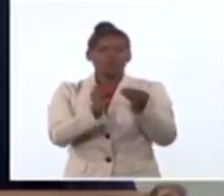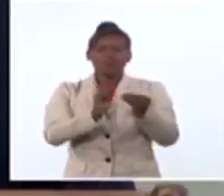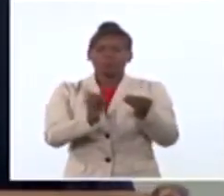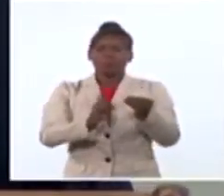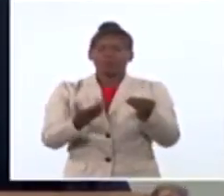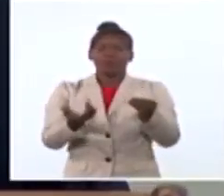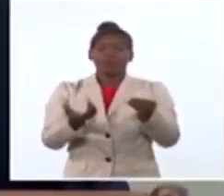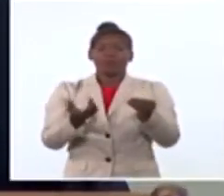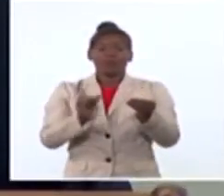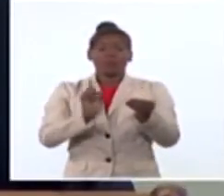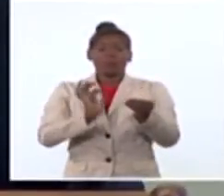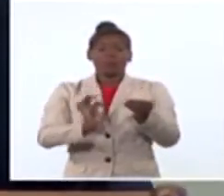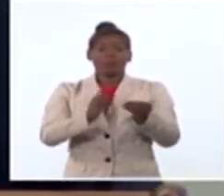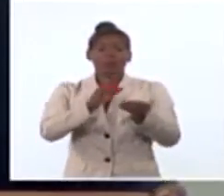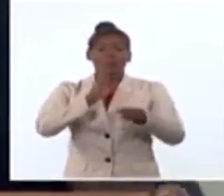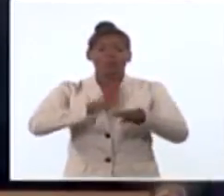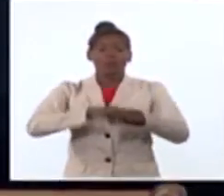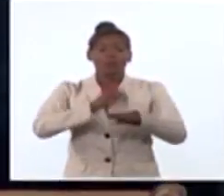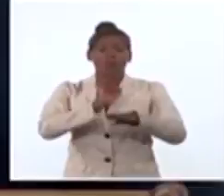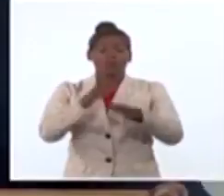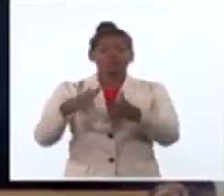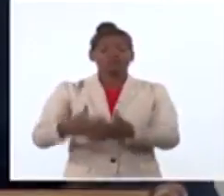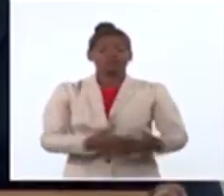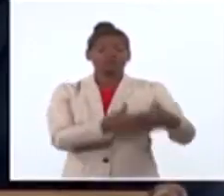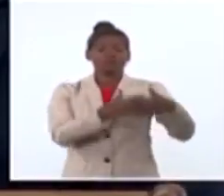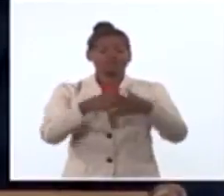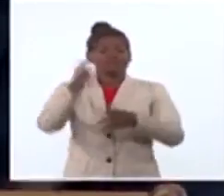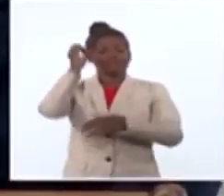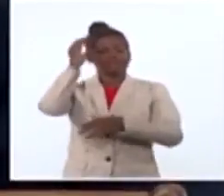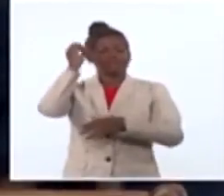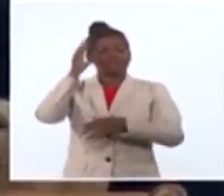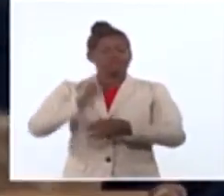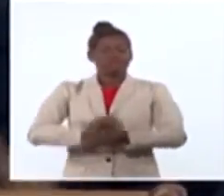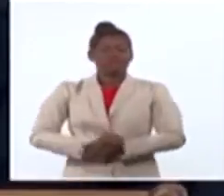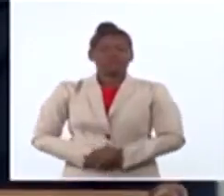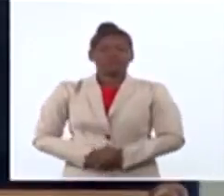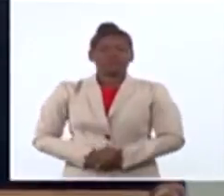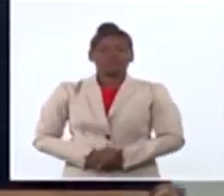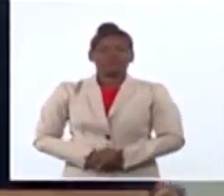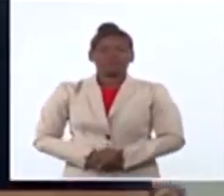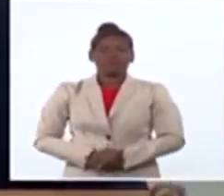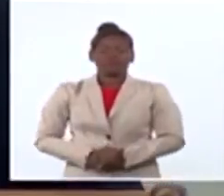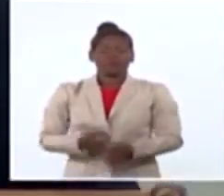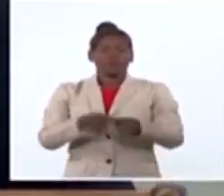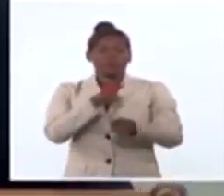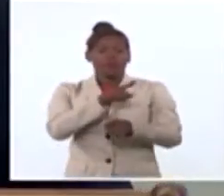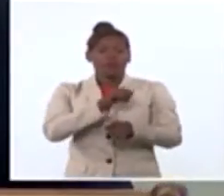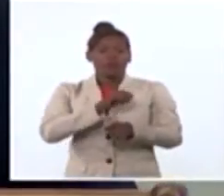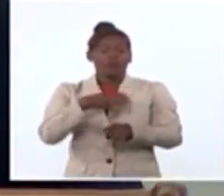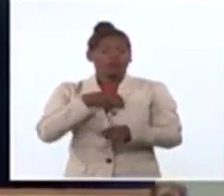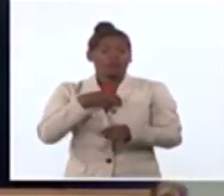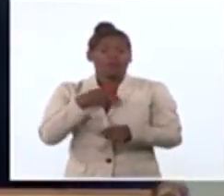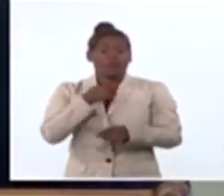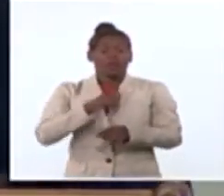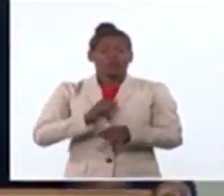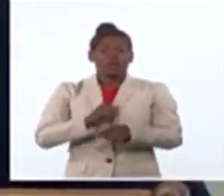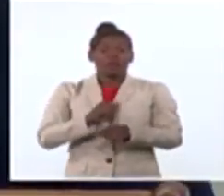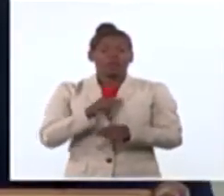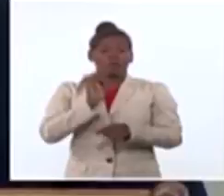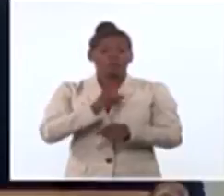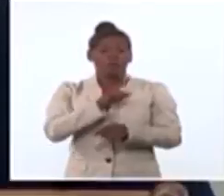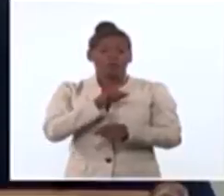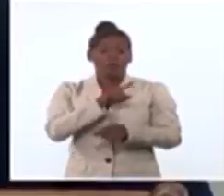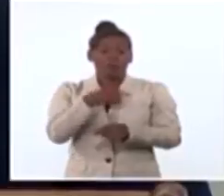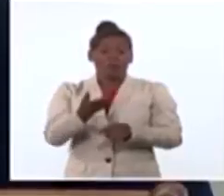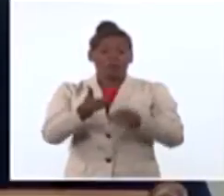de derechos humanos, que lesiona el propio interés del gobierno de los Estados Unidos desde el